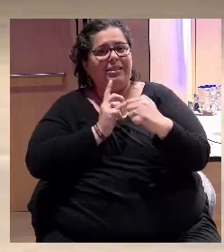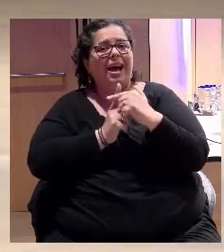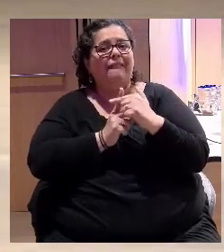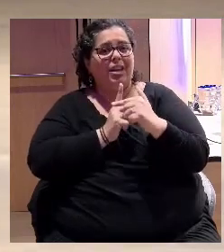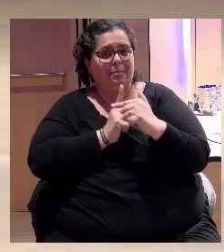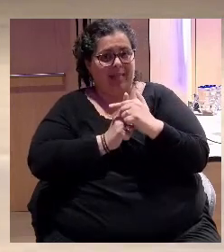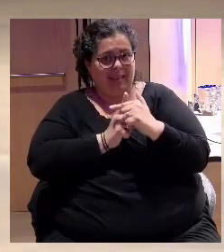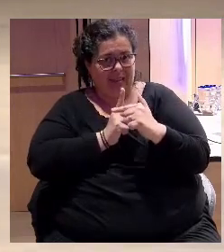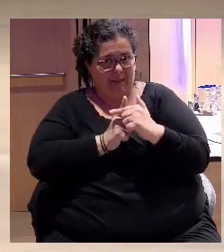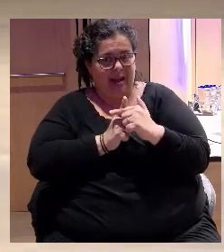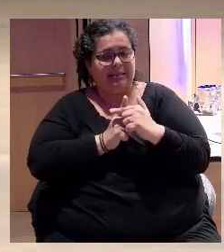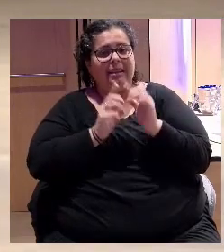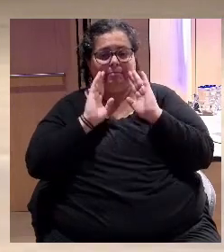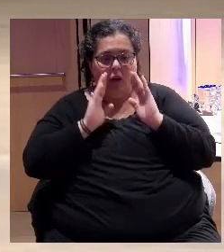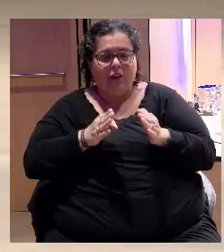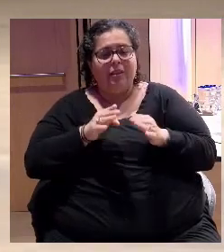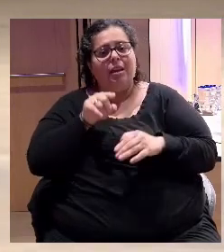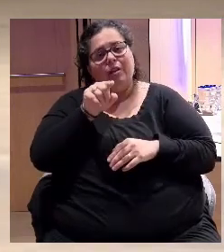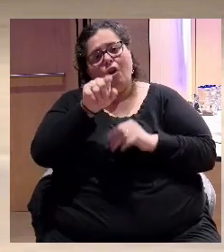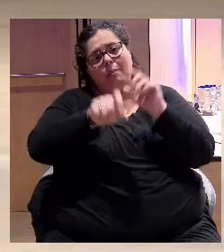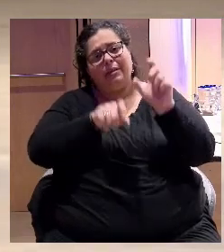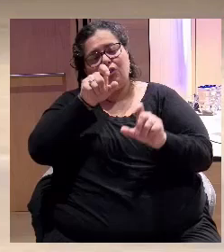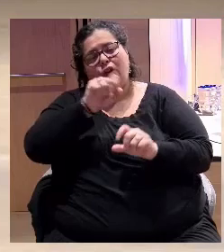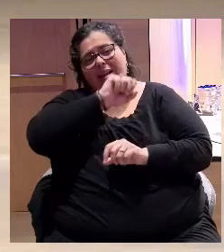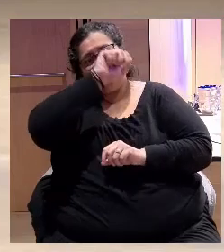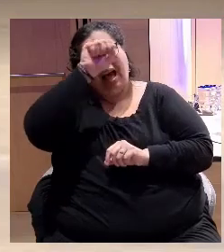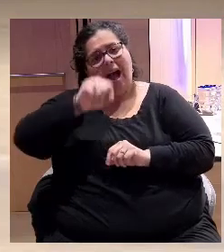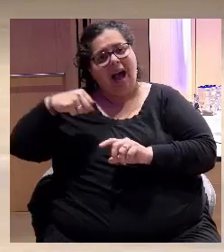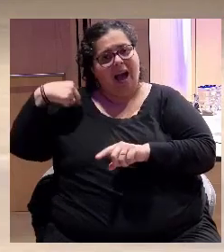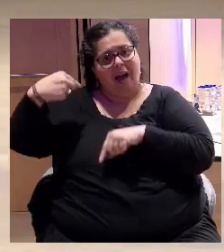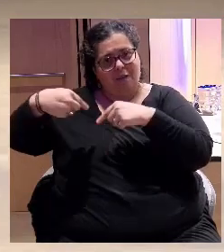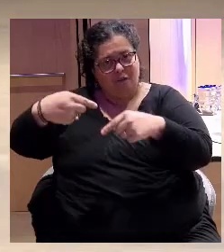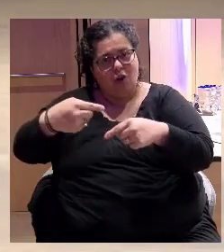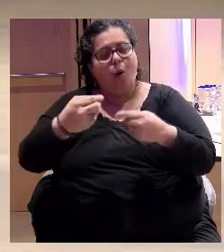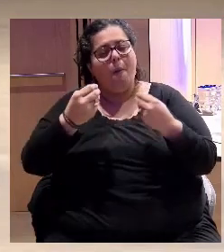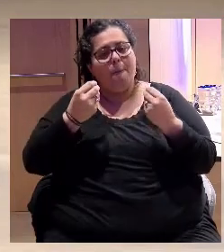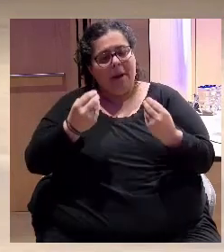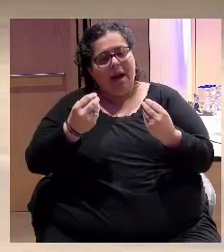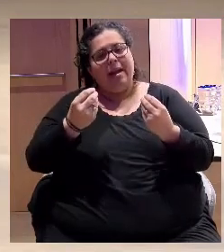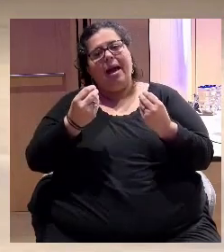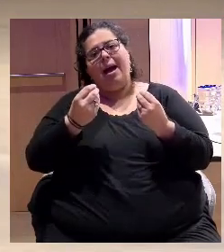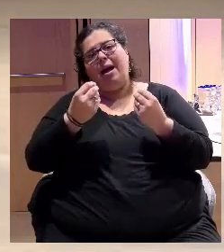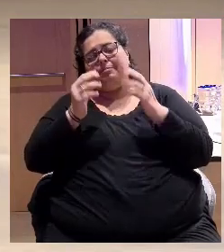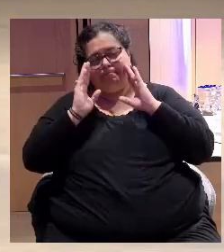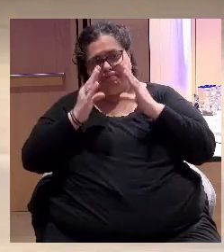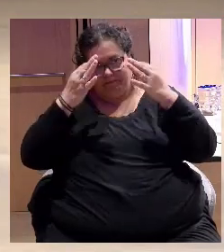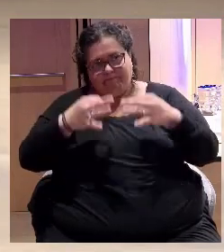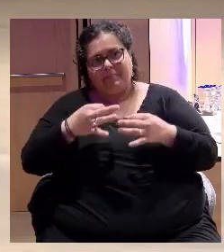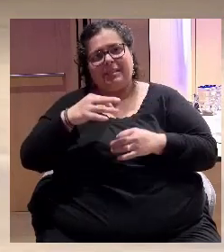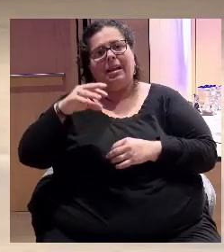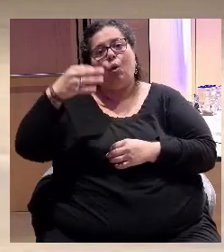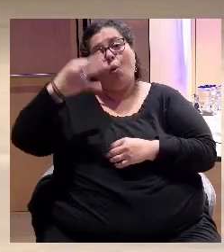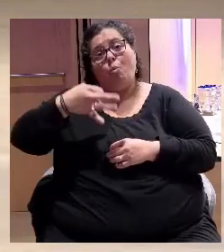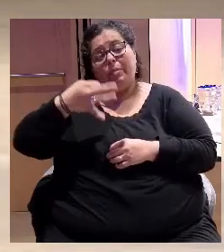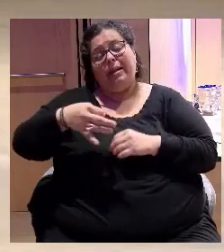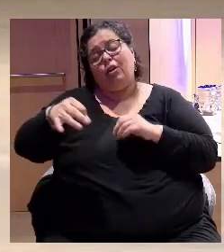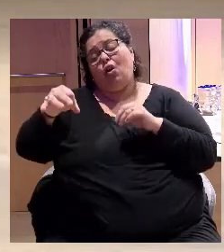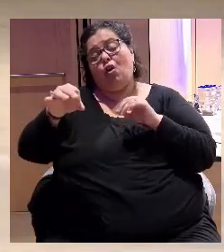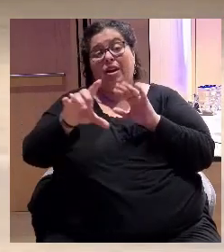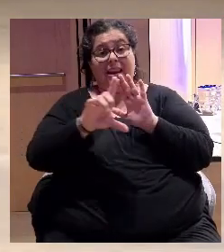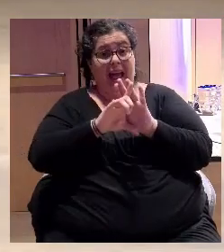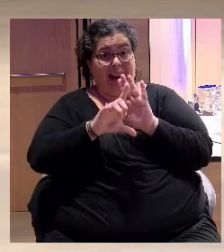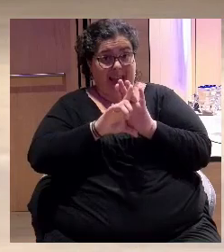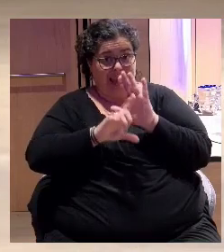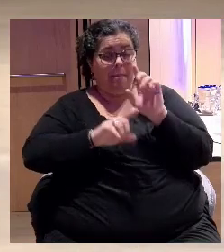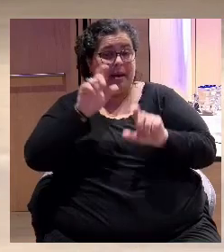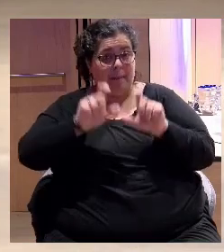a personas afrodescendientes, haciendo énfasis específicamente en la Ley 19.122, que bueno, vamos a estar viendo